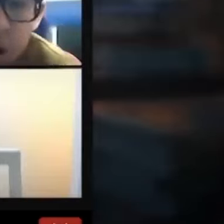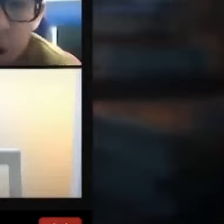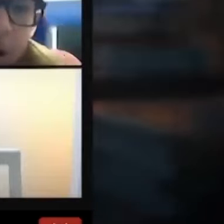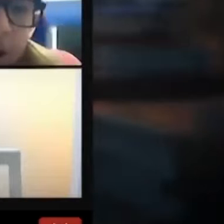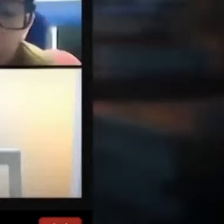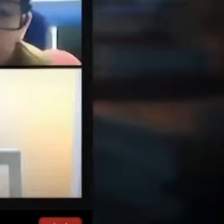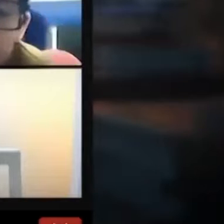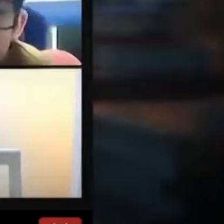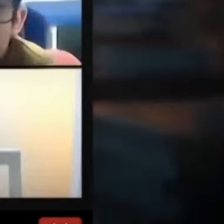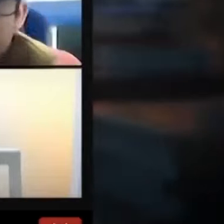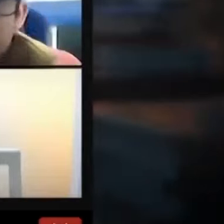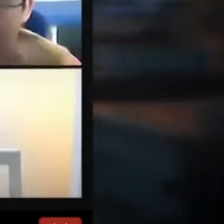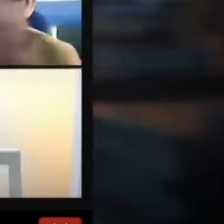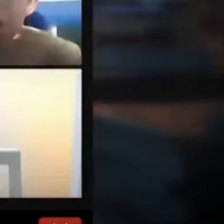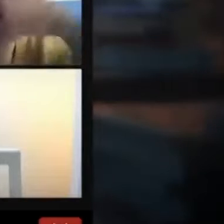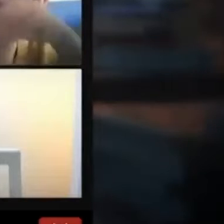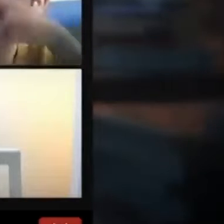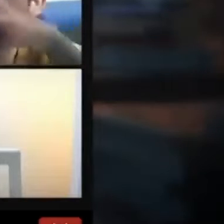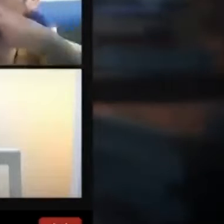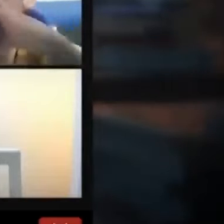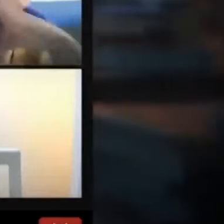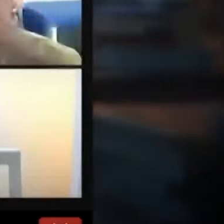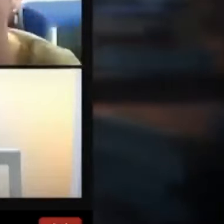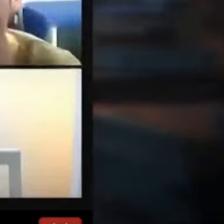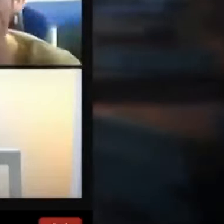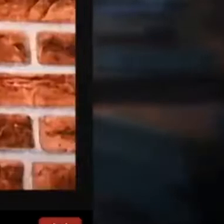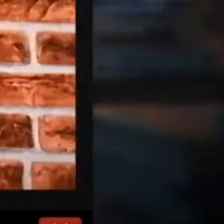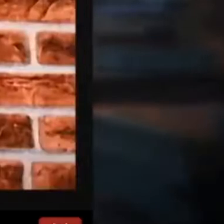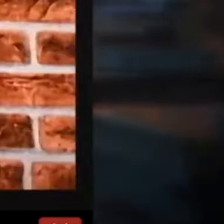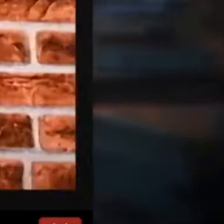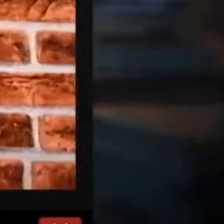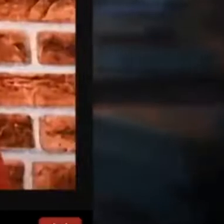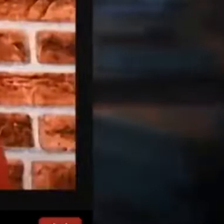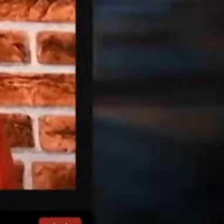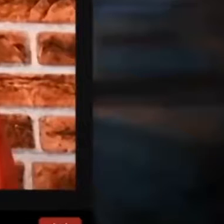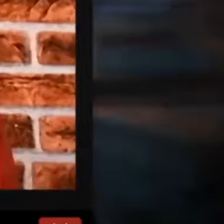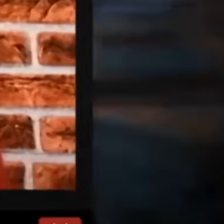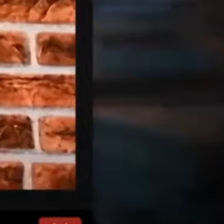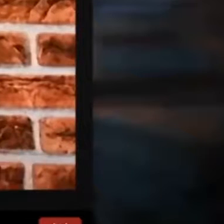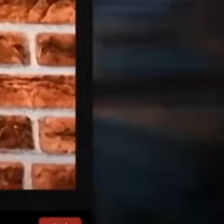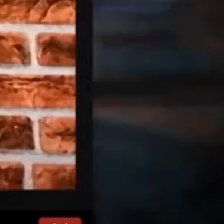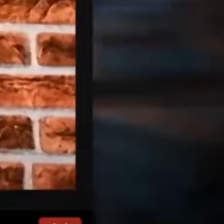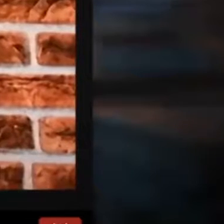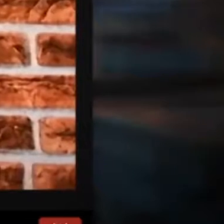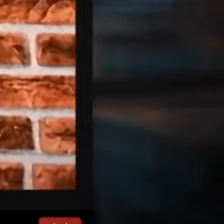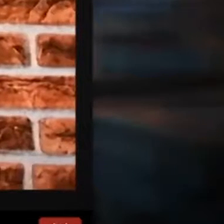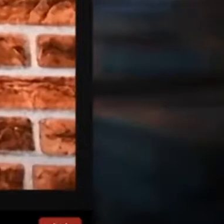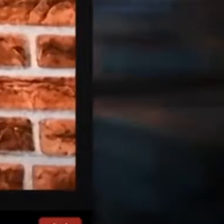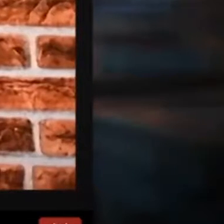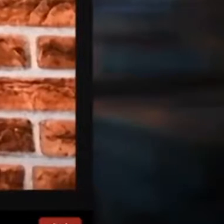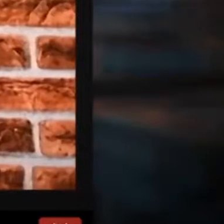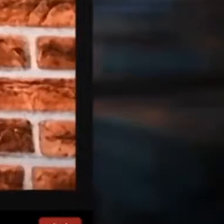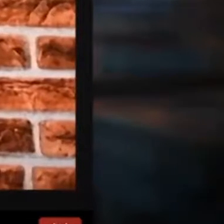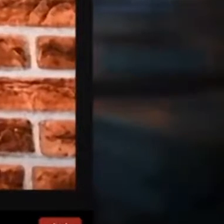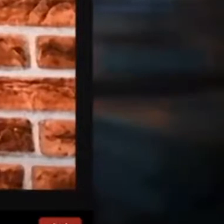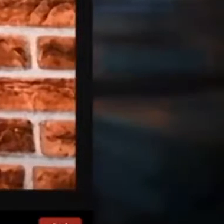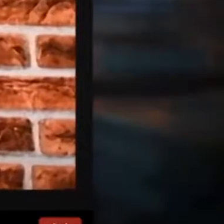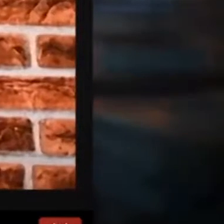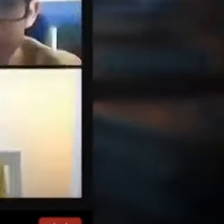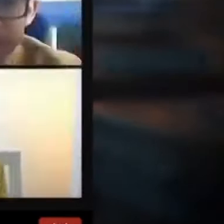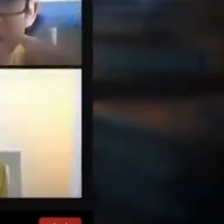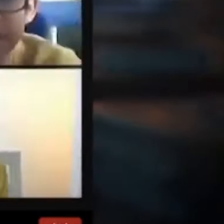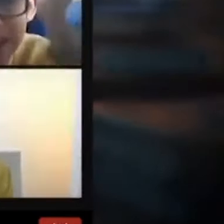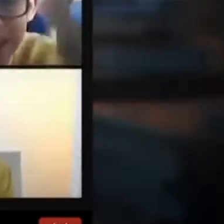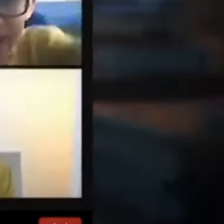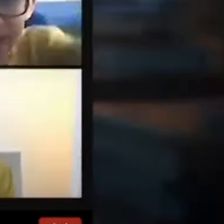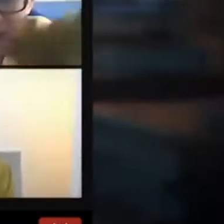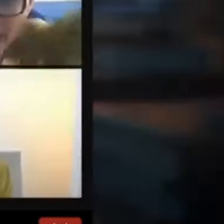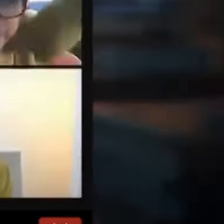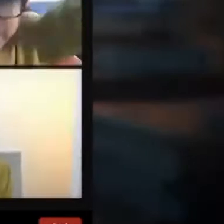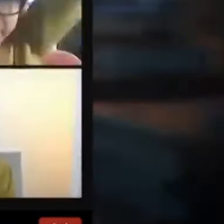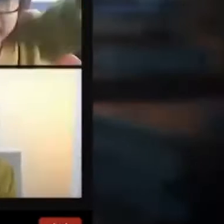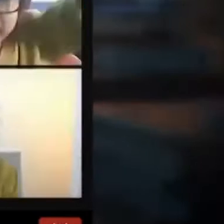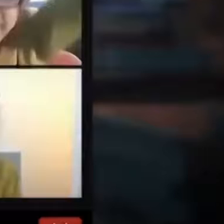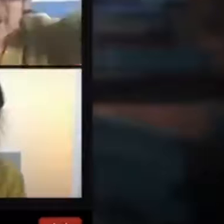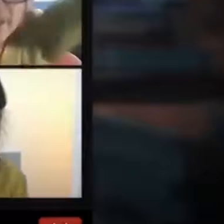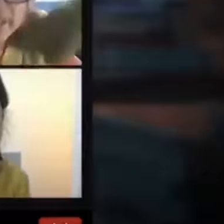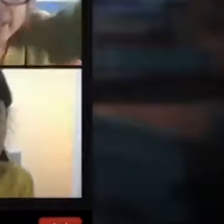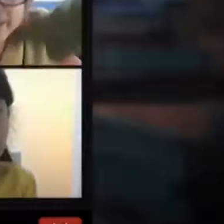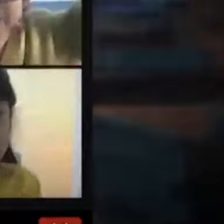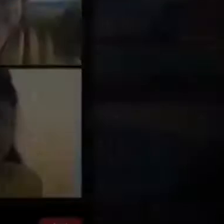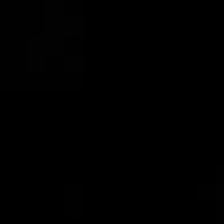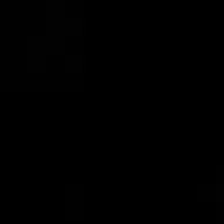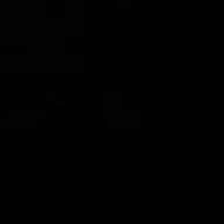sí podemos abrir las puertas de nuestra imaginación y viajar a mundos increíbles a través de los libros.